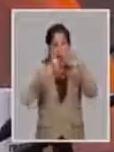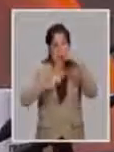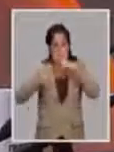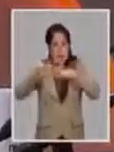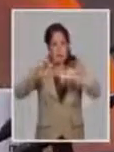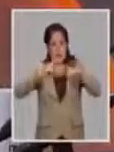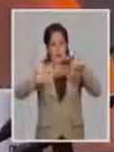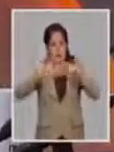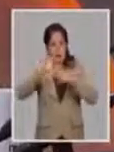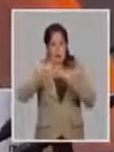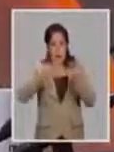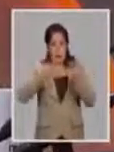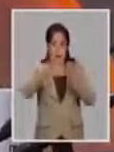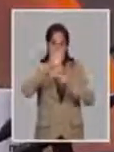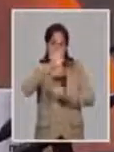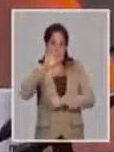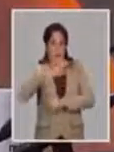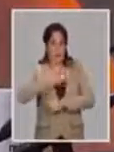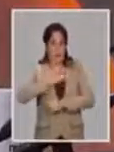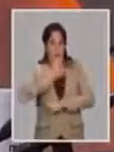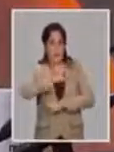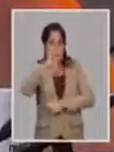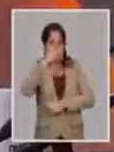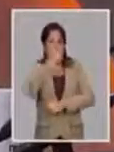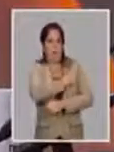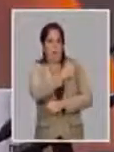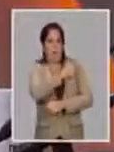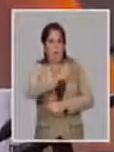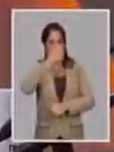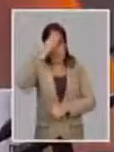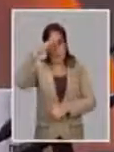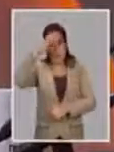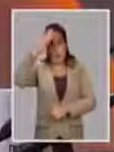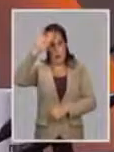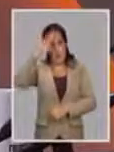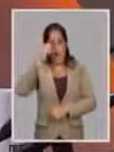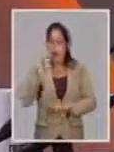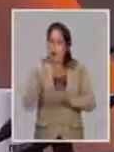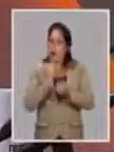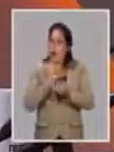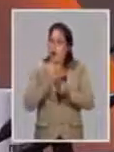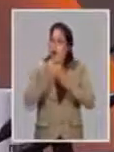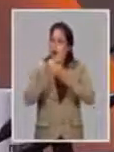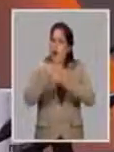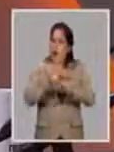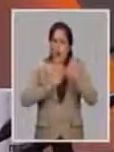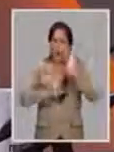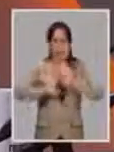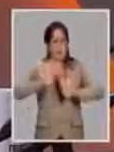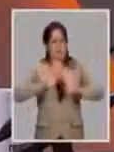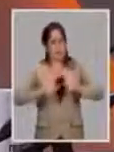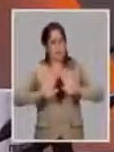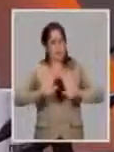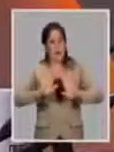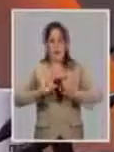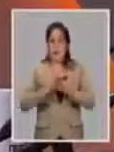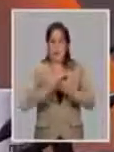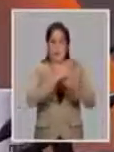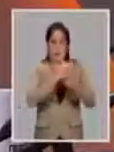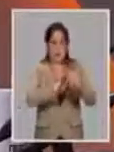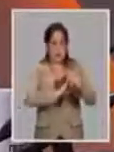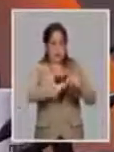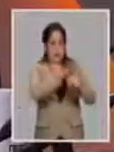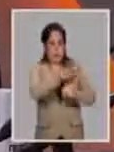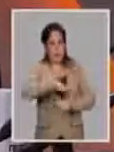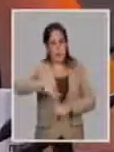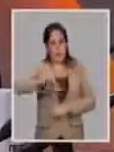nuestras instituciones de investigación científica para lograr candidatos vacunales cubanos que nos den soberanía, que nos permitan pues enfrentar el desafío